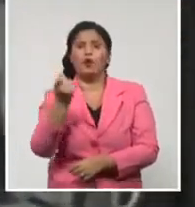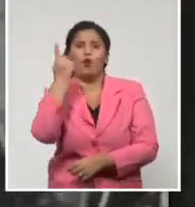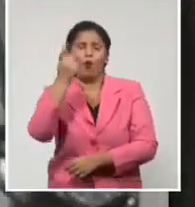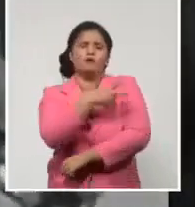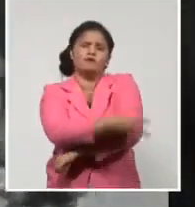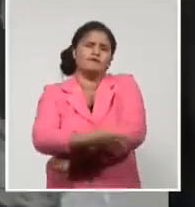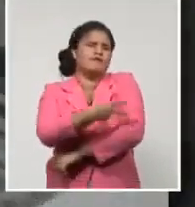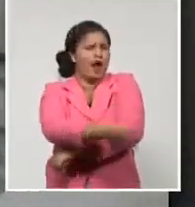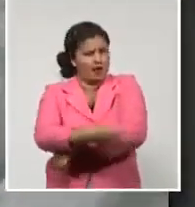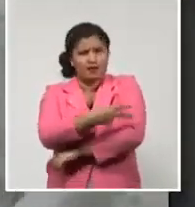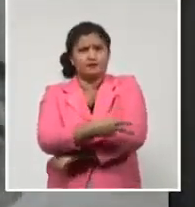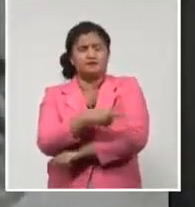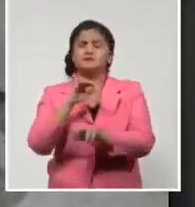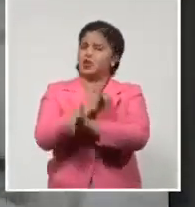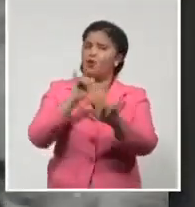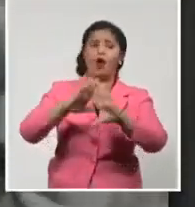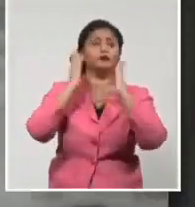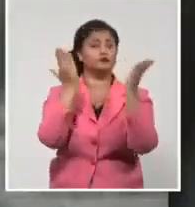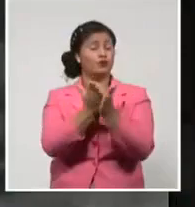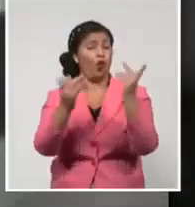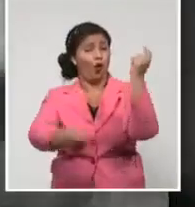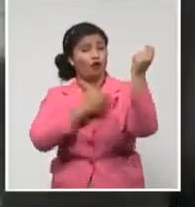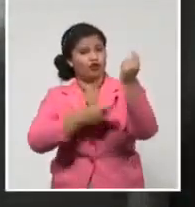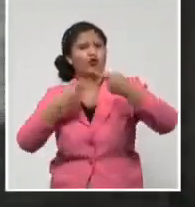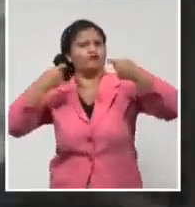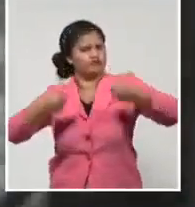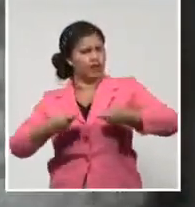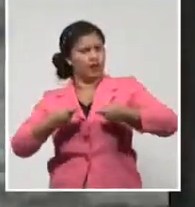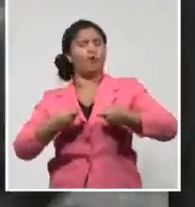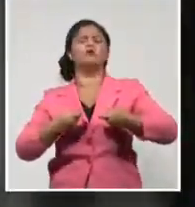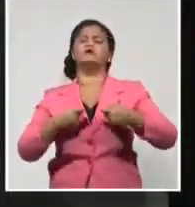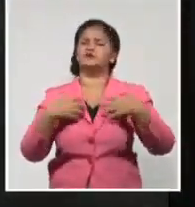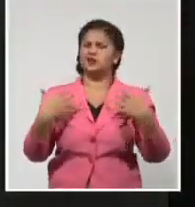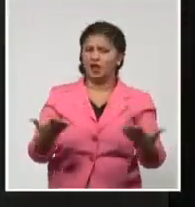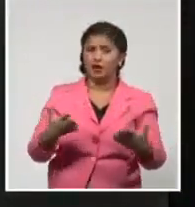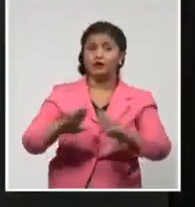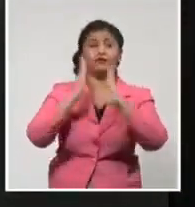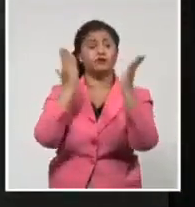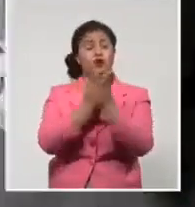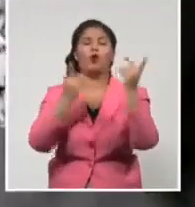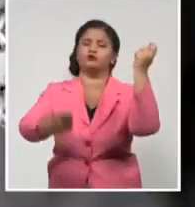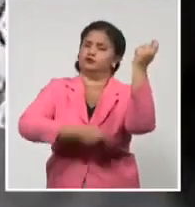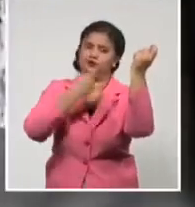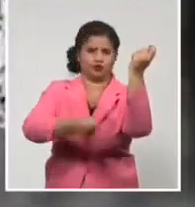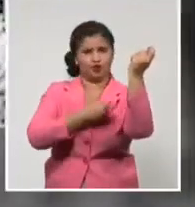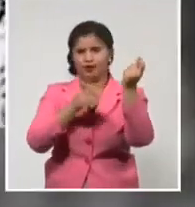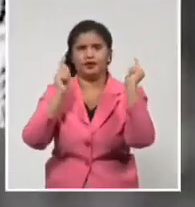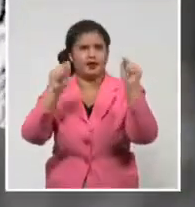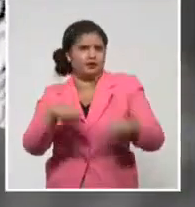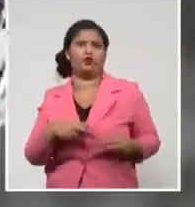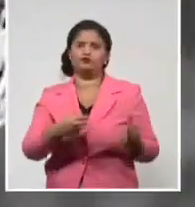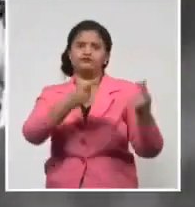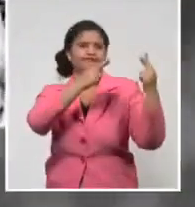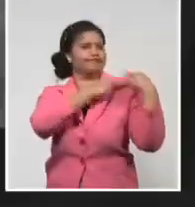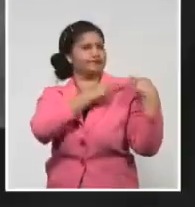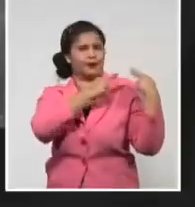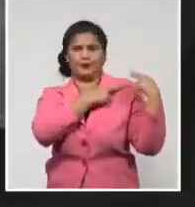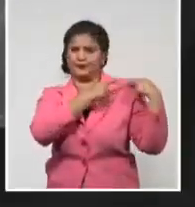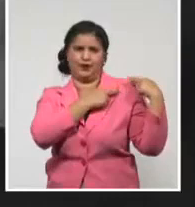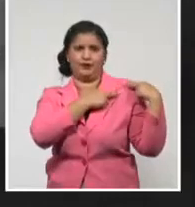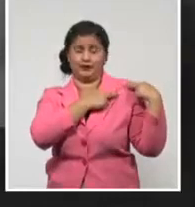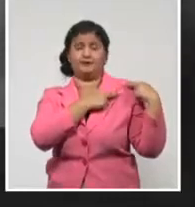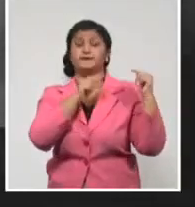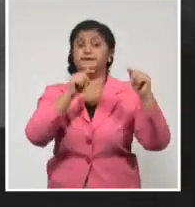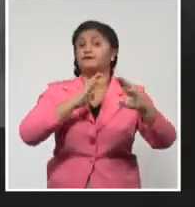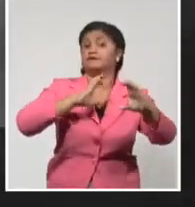y la duda de negocio a cada uno de ellos les transmitió los secretos para establecer las comunicaciones que resultan vitales en